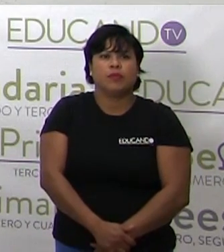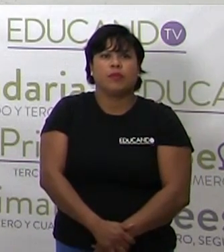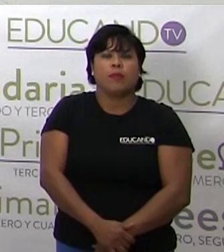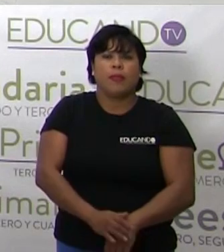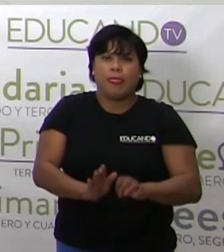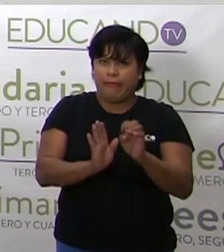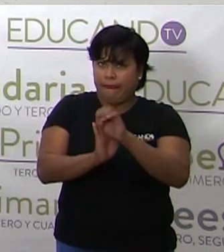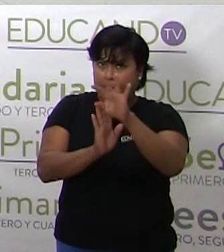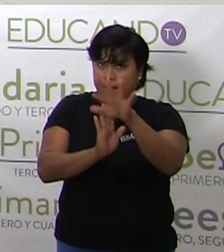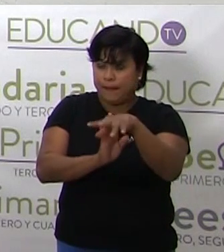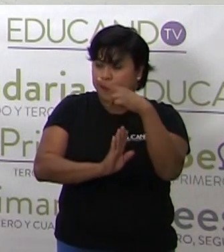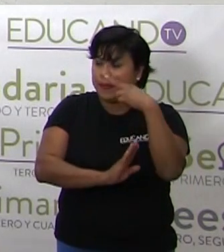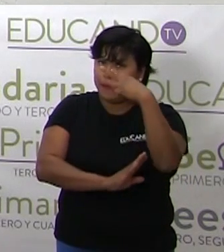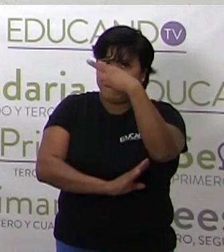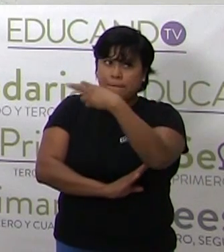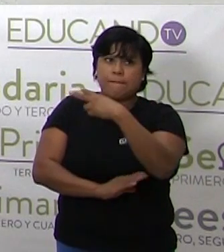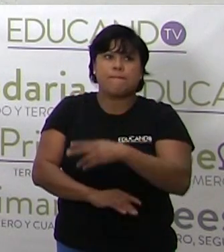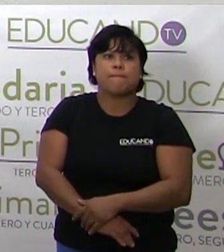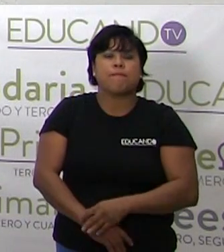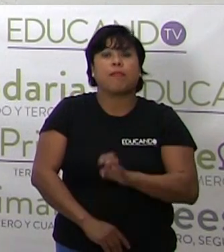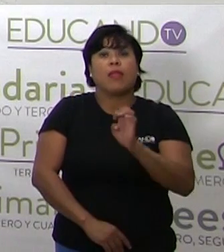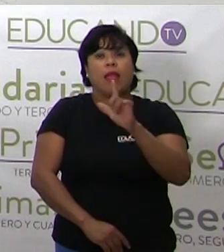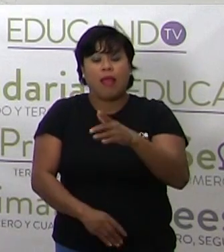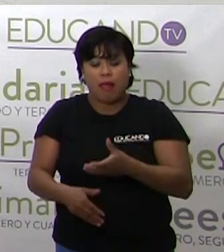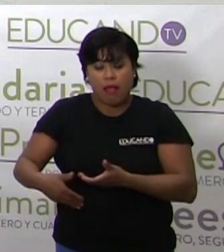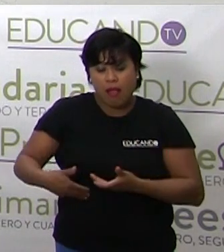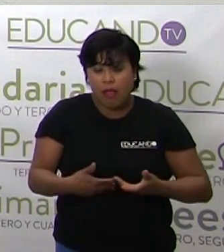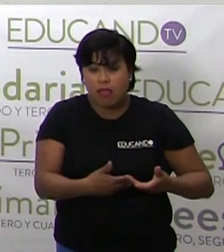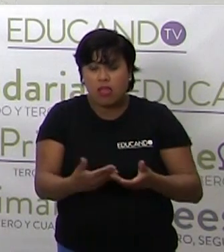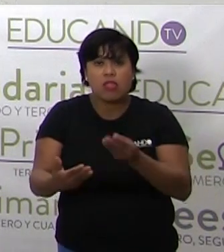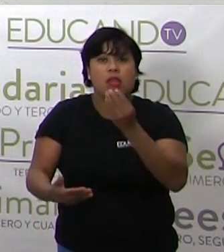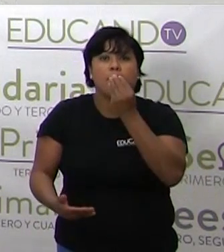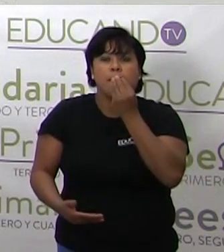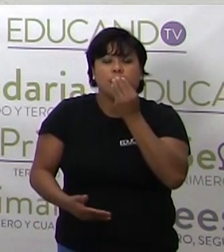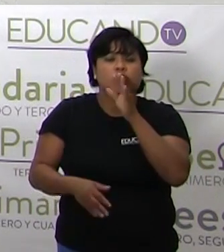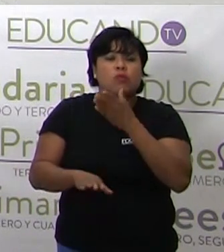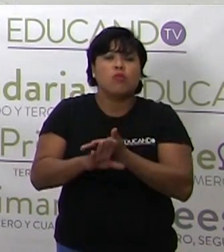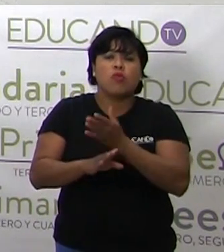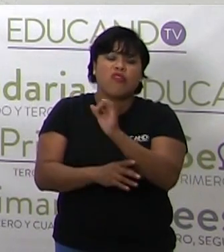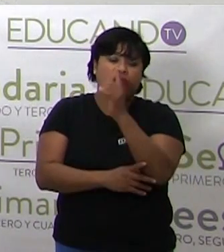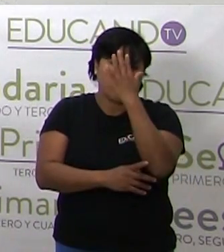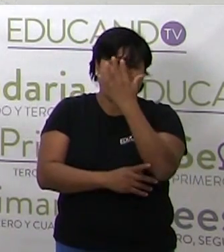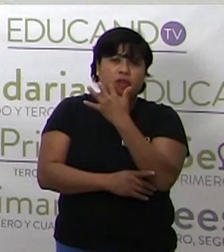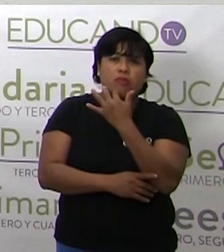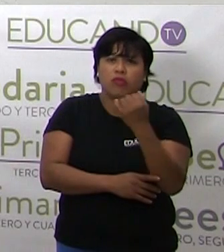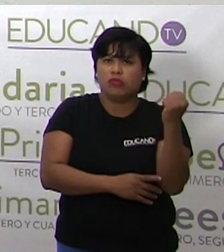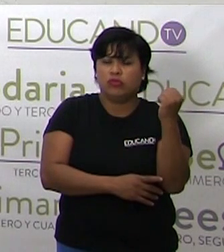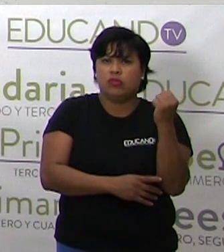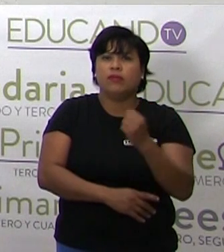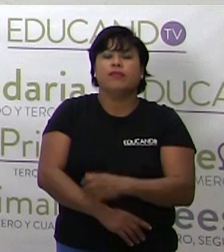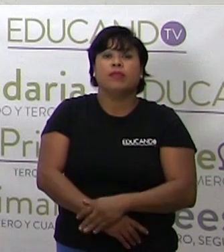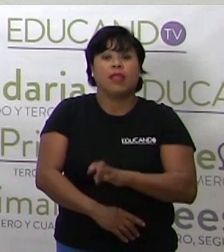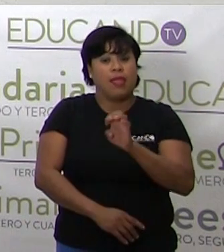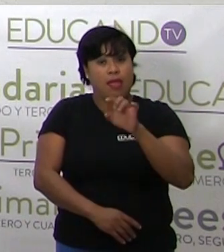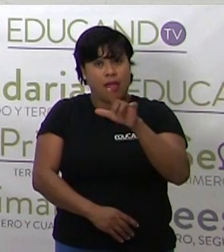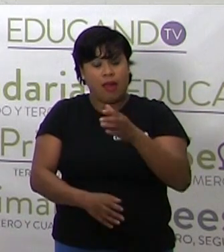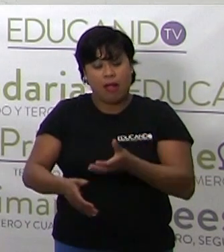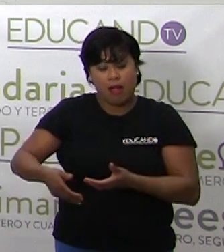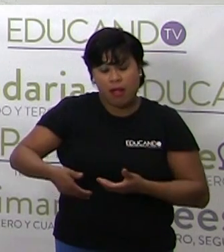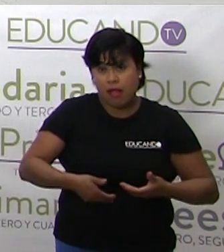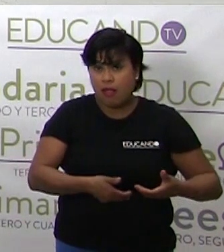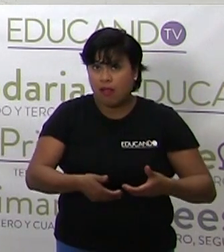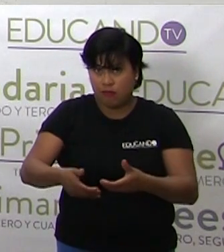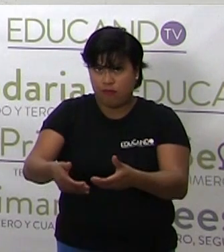Vamos a ver. El Callejón del Beso es muy famoso. Voy a escribir el